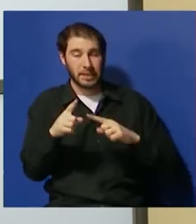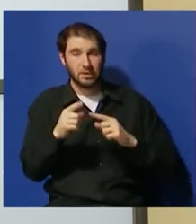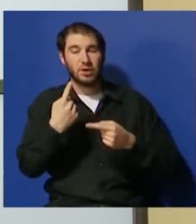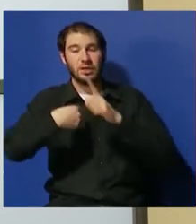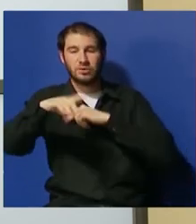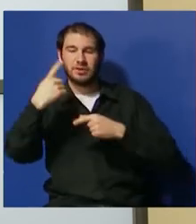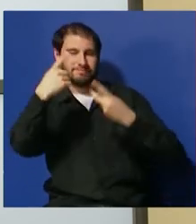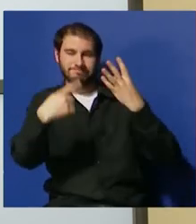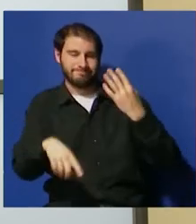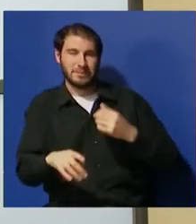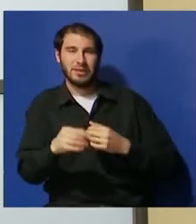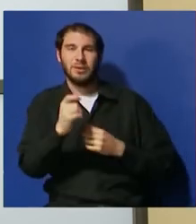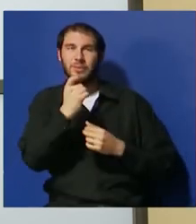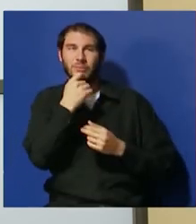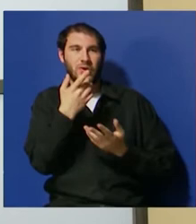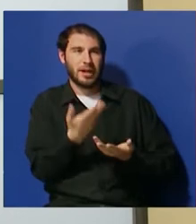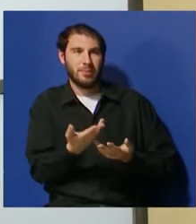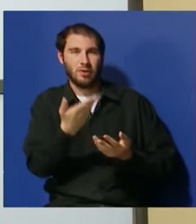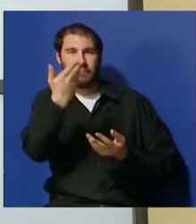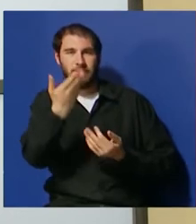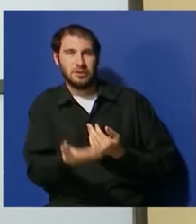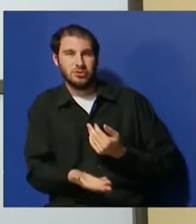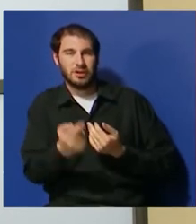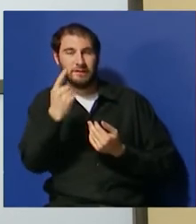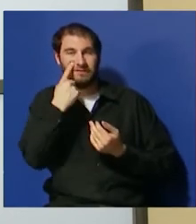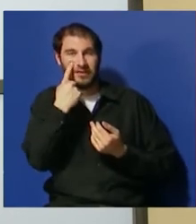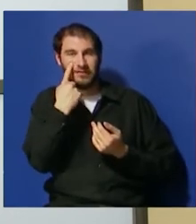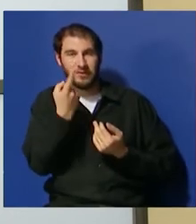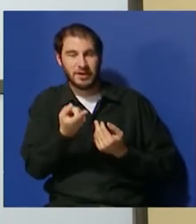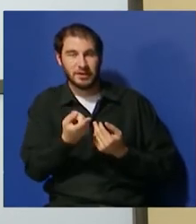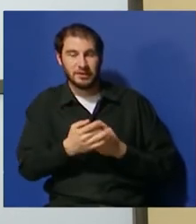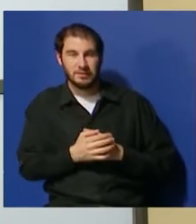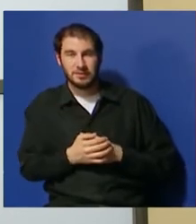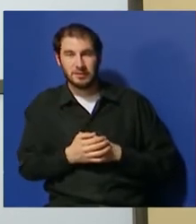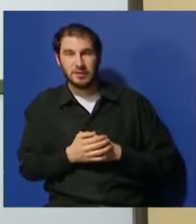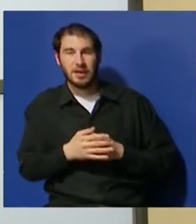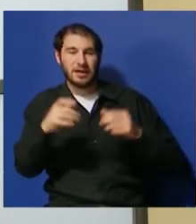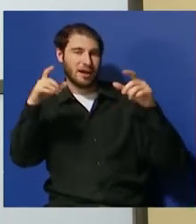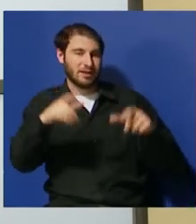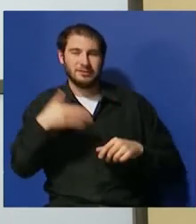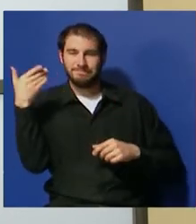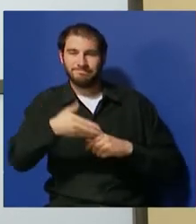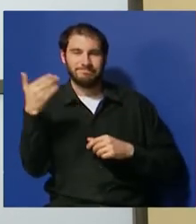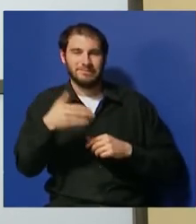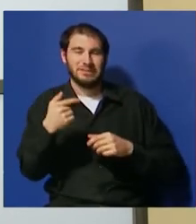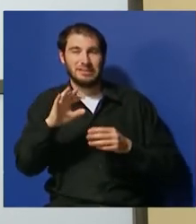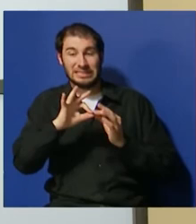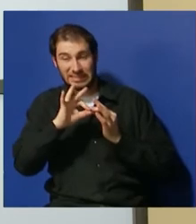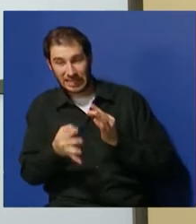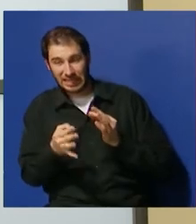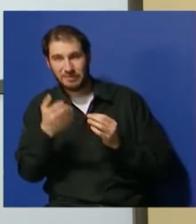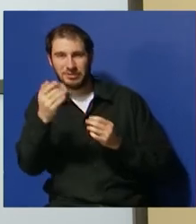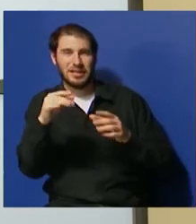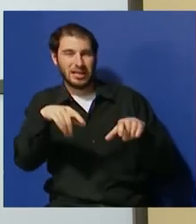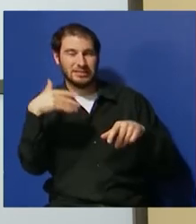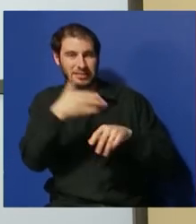historias de todo tipo. Desde el que vive en la cancha, al costadito, ese que siempre va a la